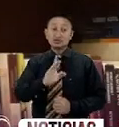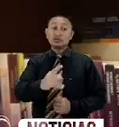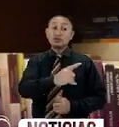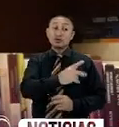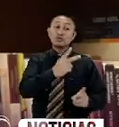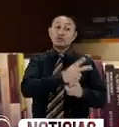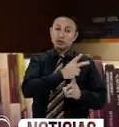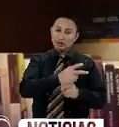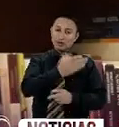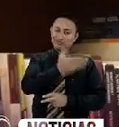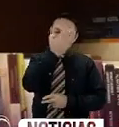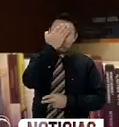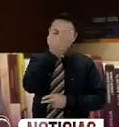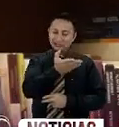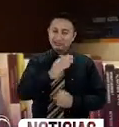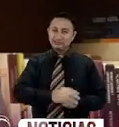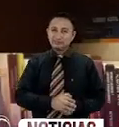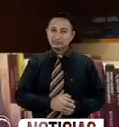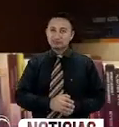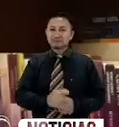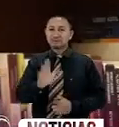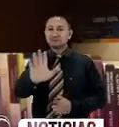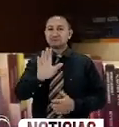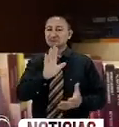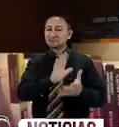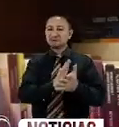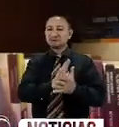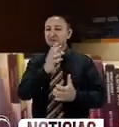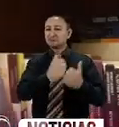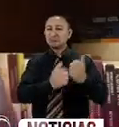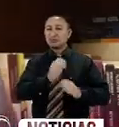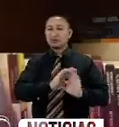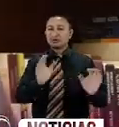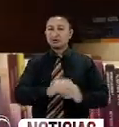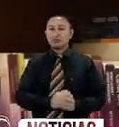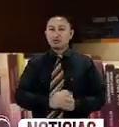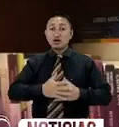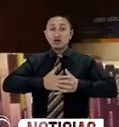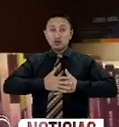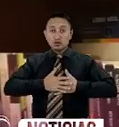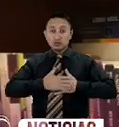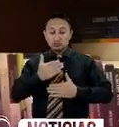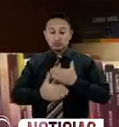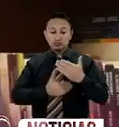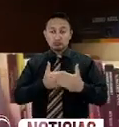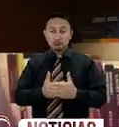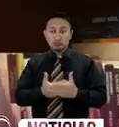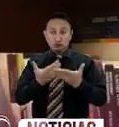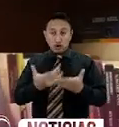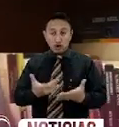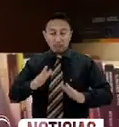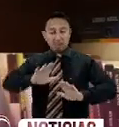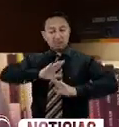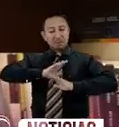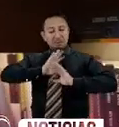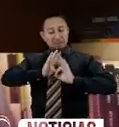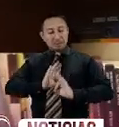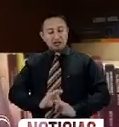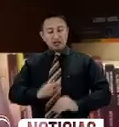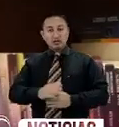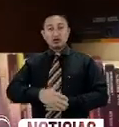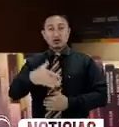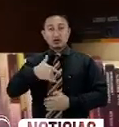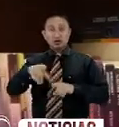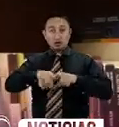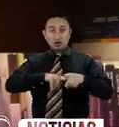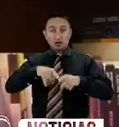que esto se iba a dar no hay ningún problema termino esta etapa de mi vida con la satisfacción de haber ganado